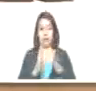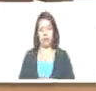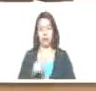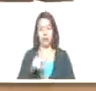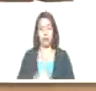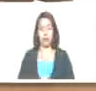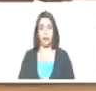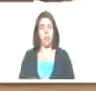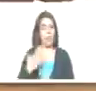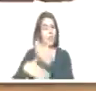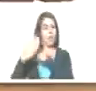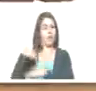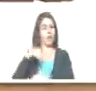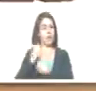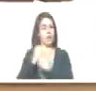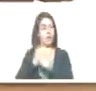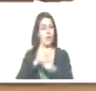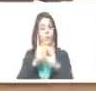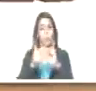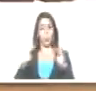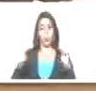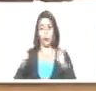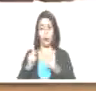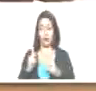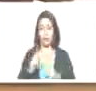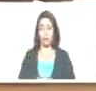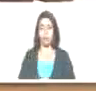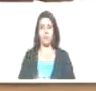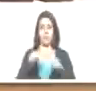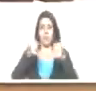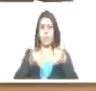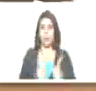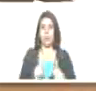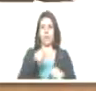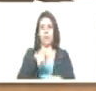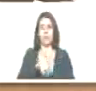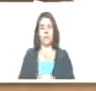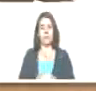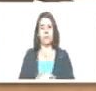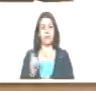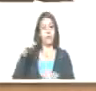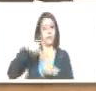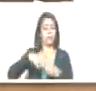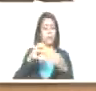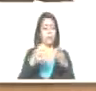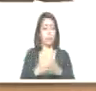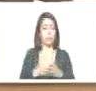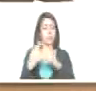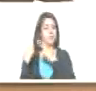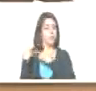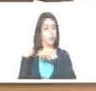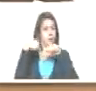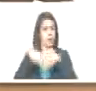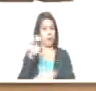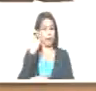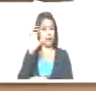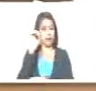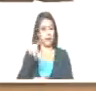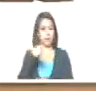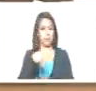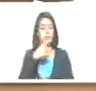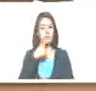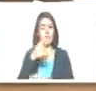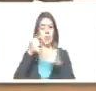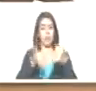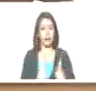momento, de Obras Públicas, que es hijo, militante de un partido que está representado en esta asamblea, y que es hijo de una